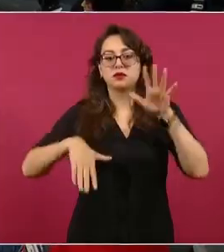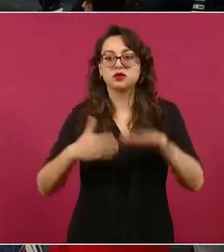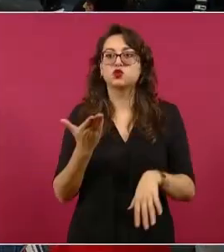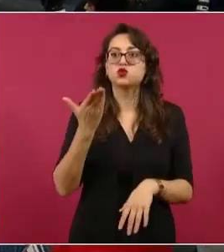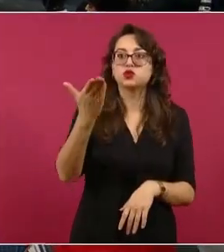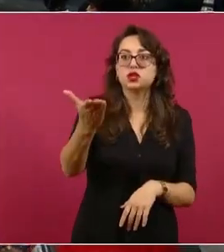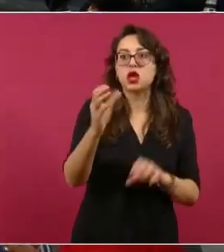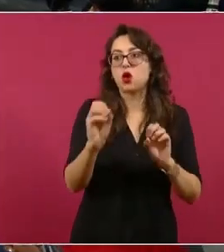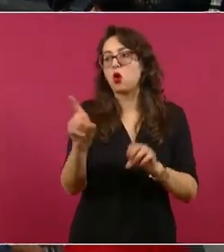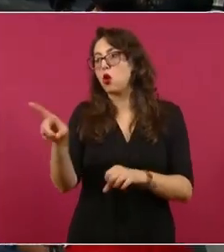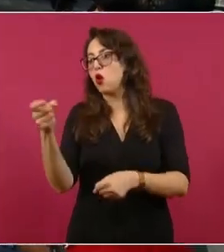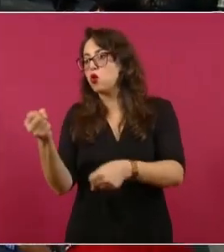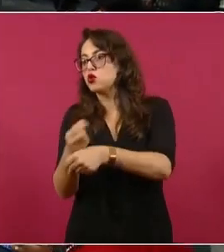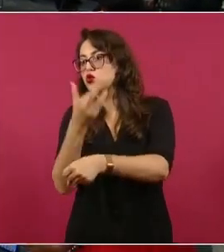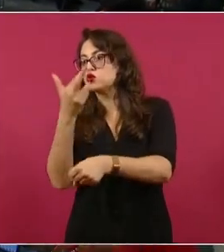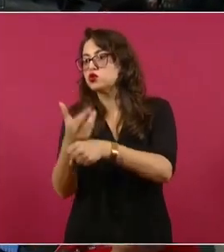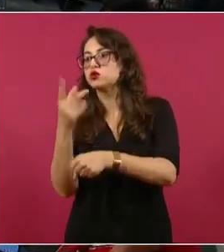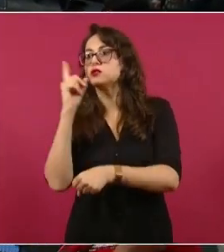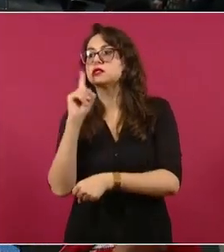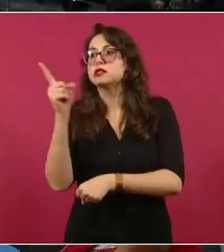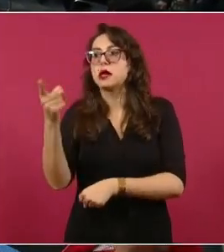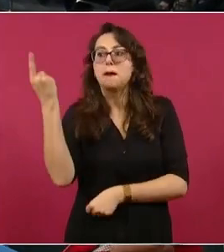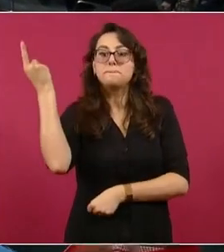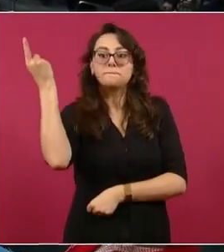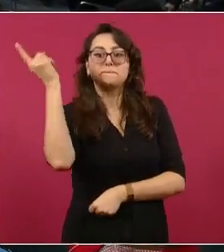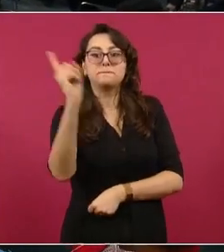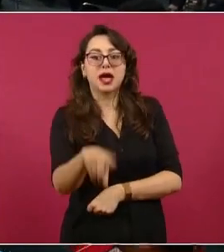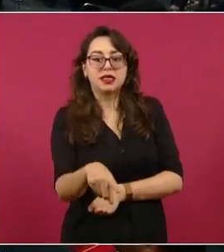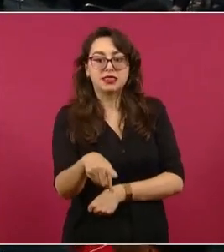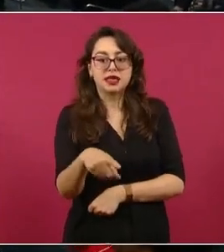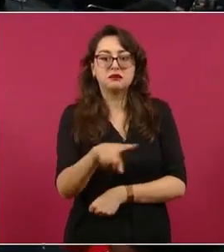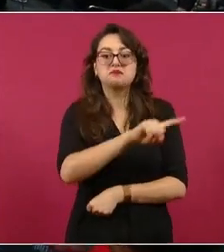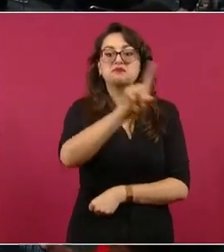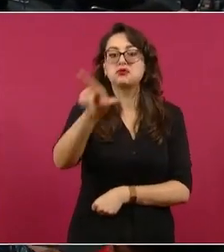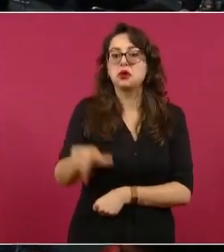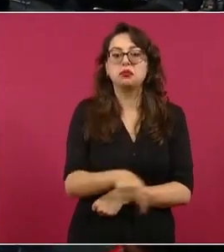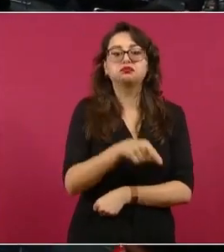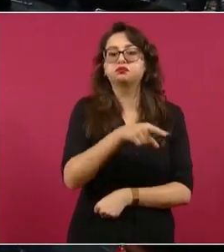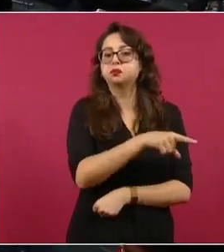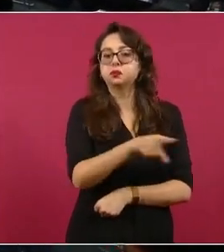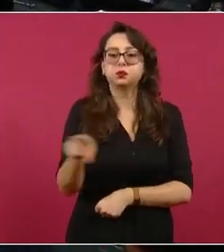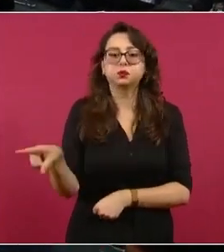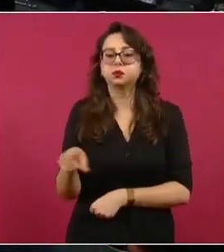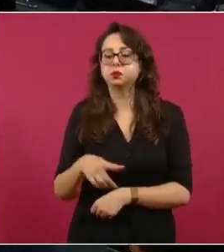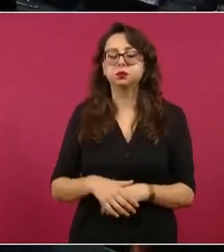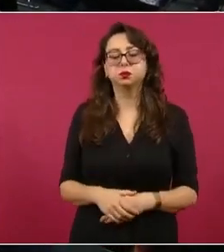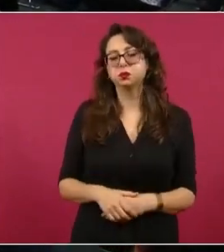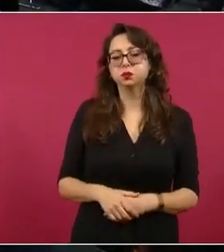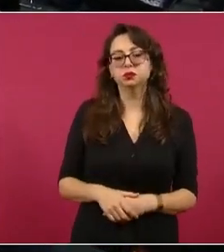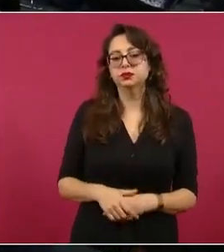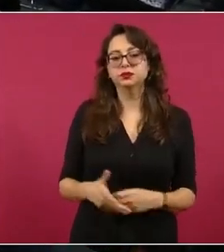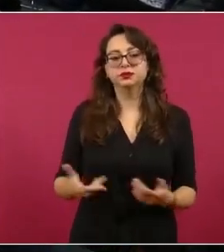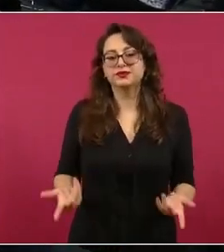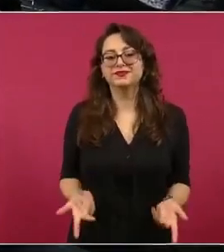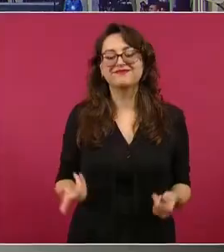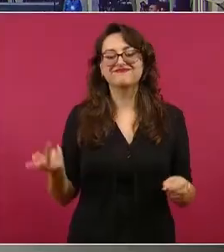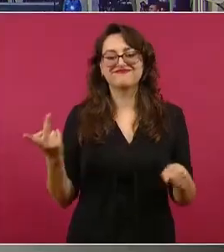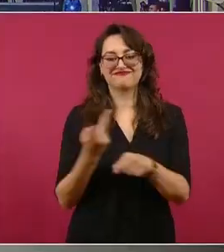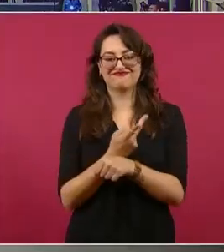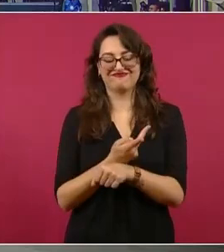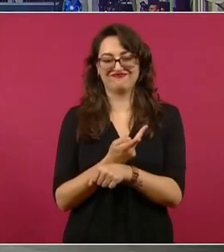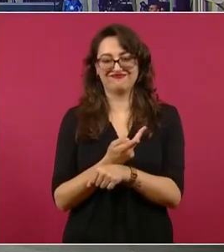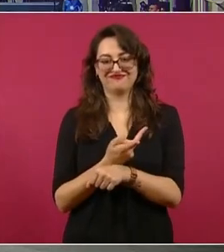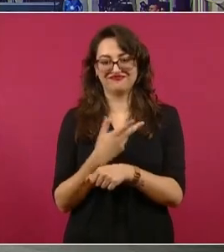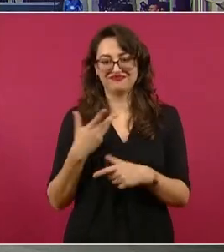por ejemplo un funcionario de una profesora, de una directiva, sí, dice, pero la condición es que ya no hablen